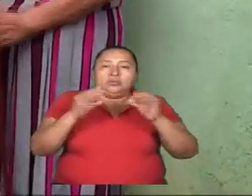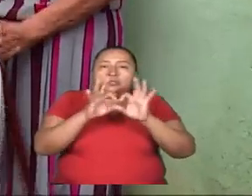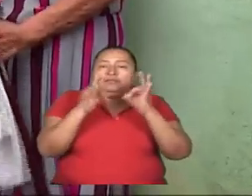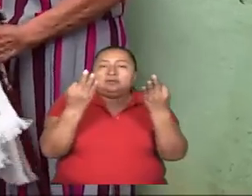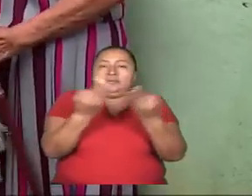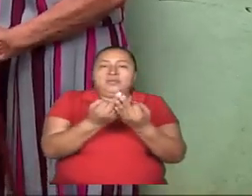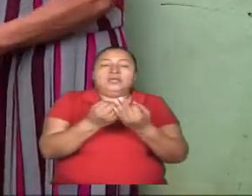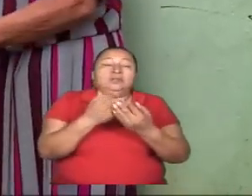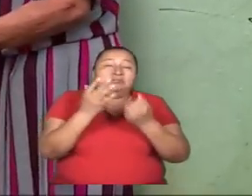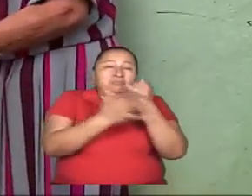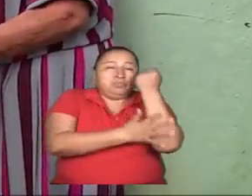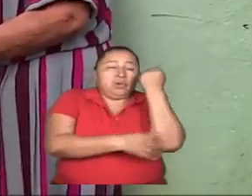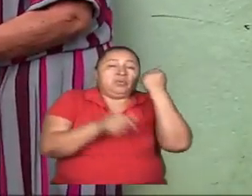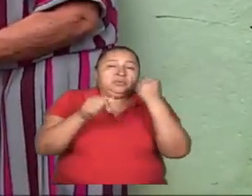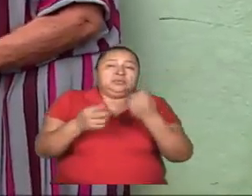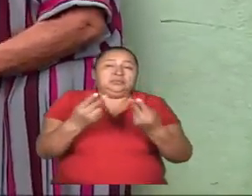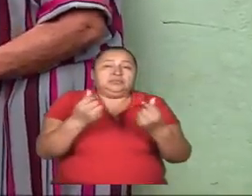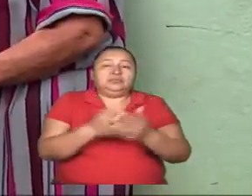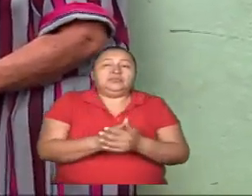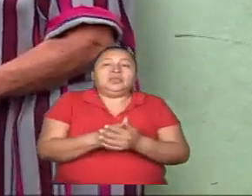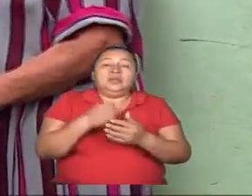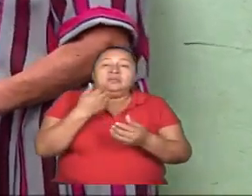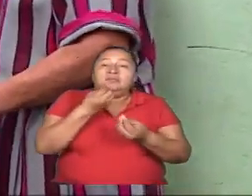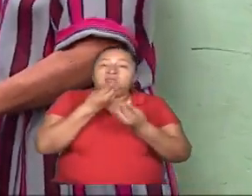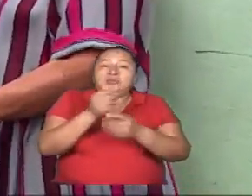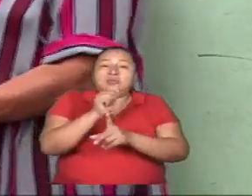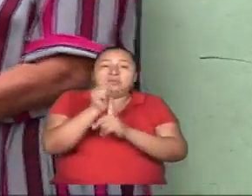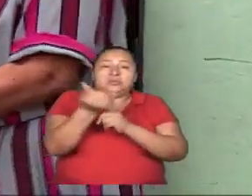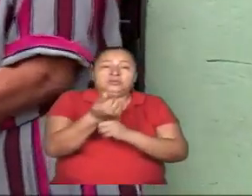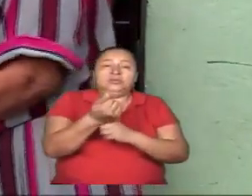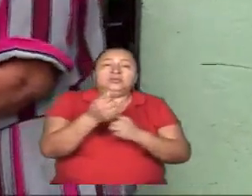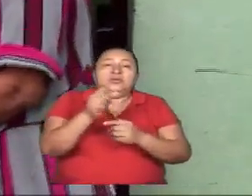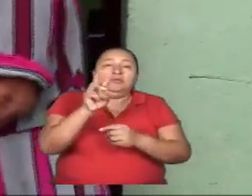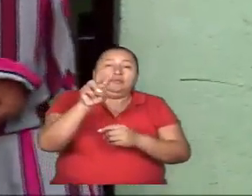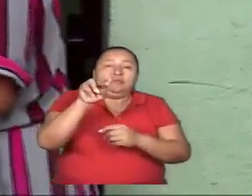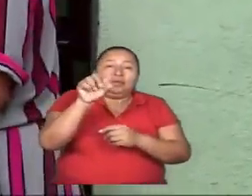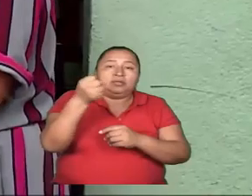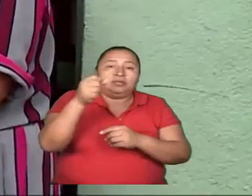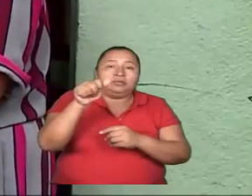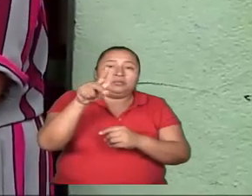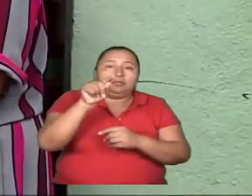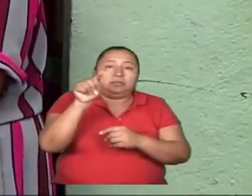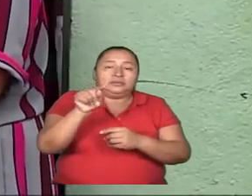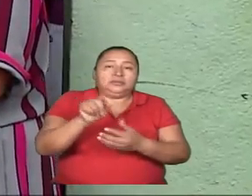familias de escasos recursos económicos. Para el canal parlamentario les informó Vanessa Paz.